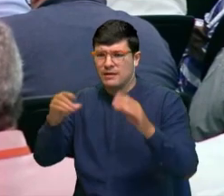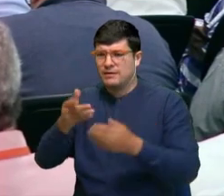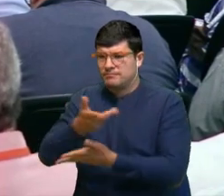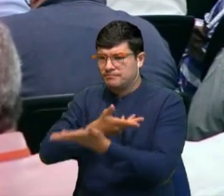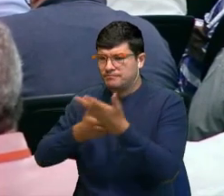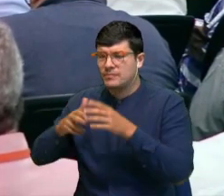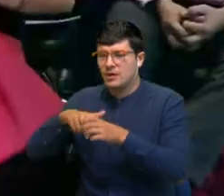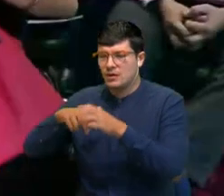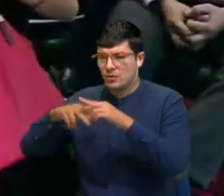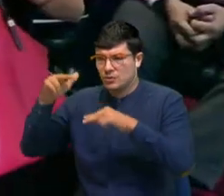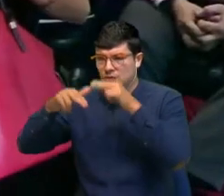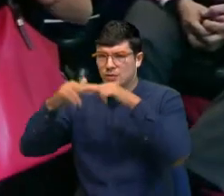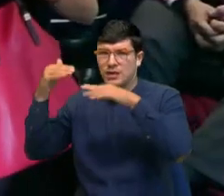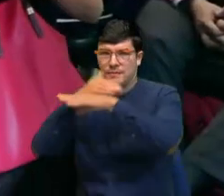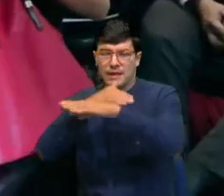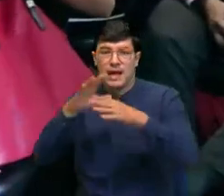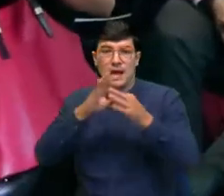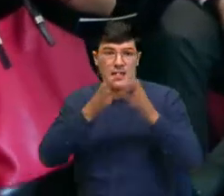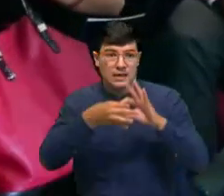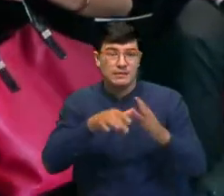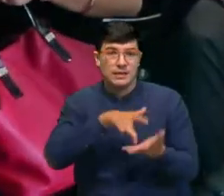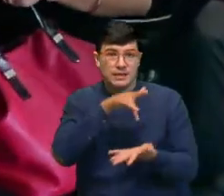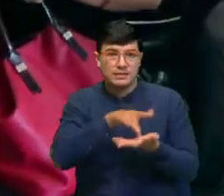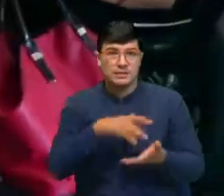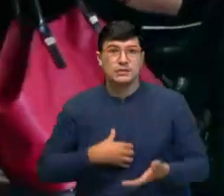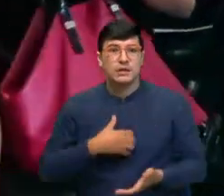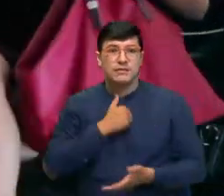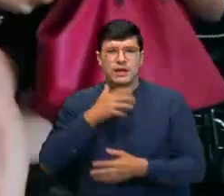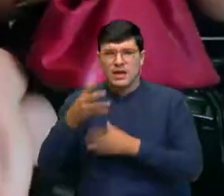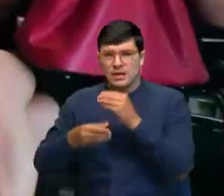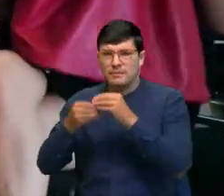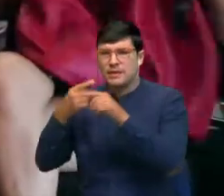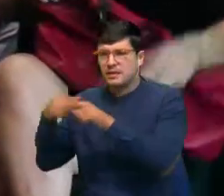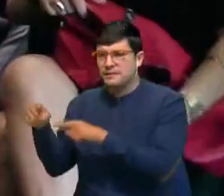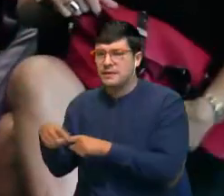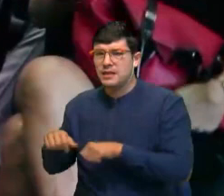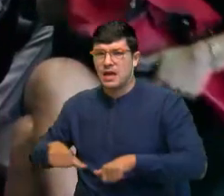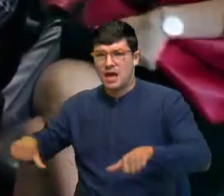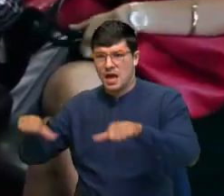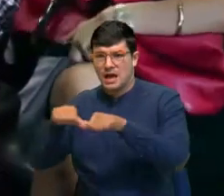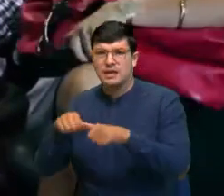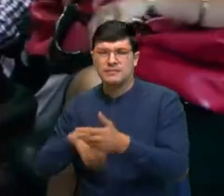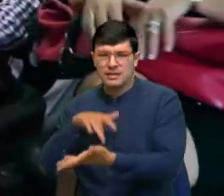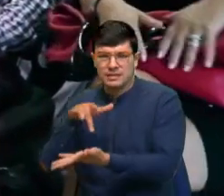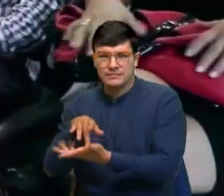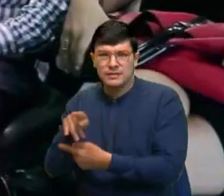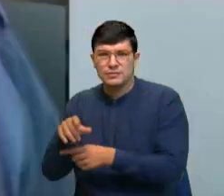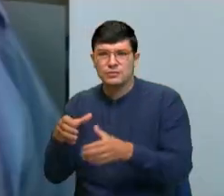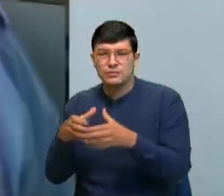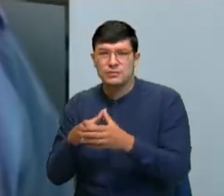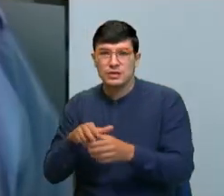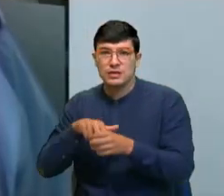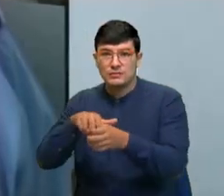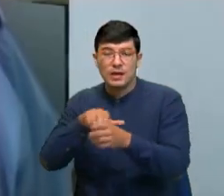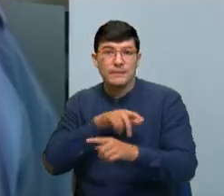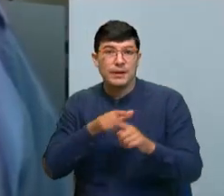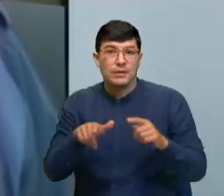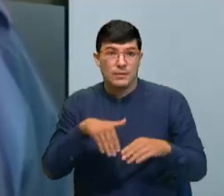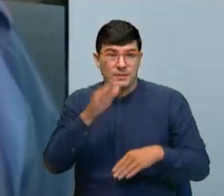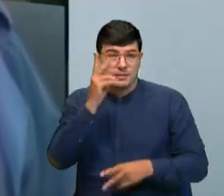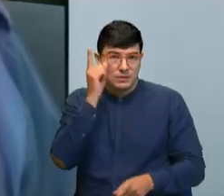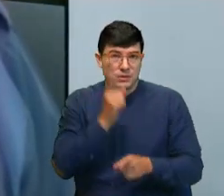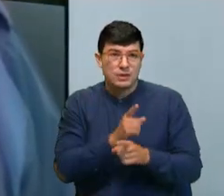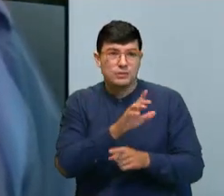infraestructura vial a la red de participación cívica y otros que competen al gremio transportador lo más viable es que